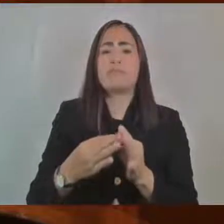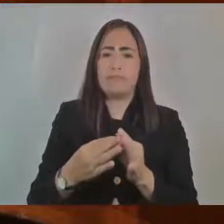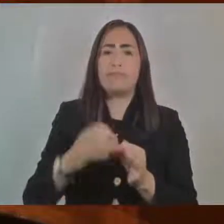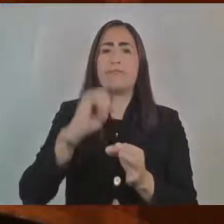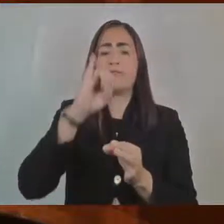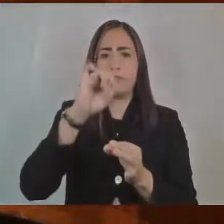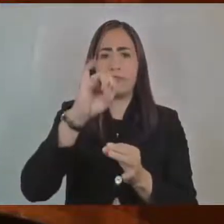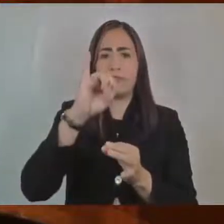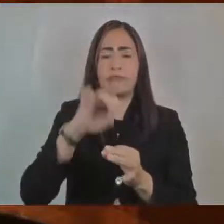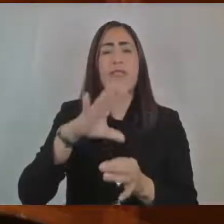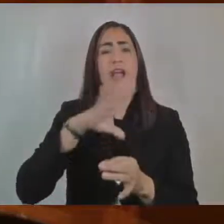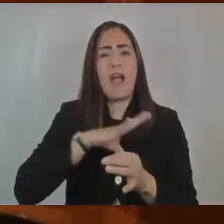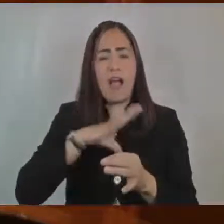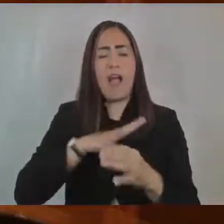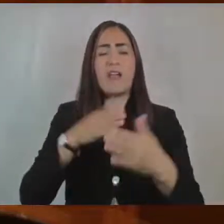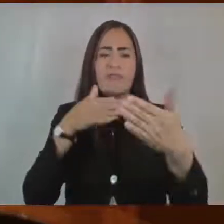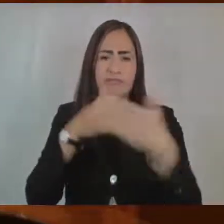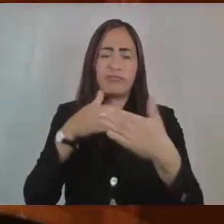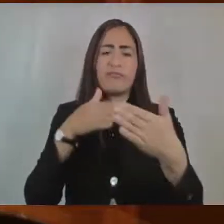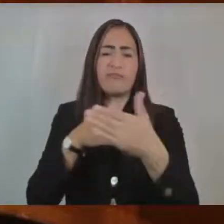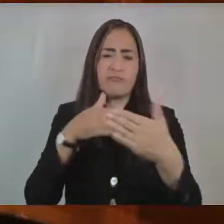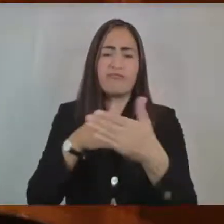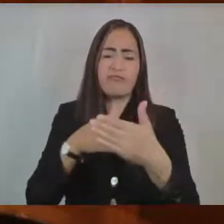la existencia de barreras